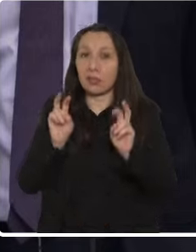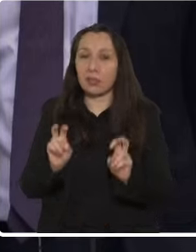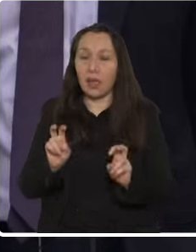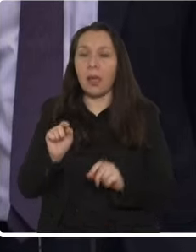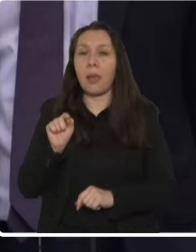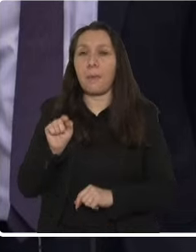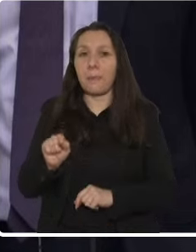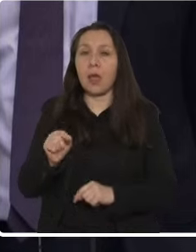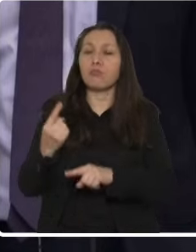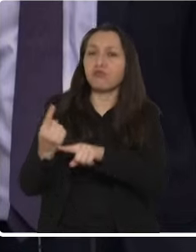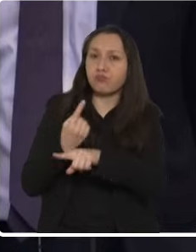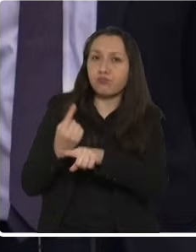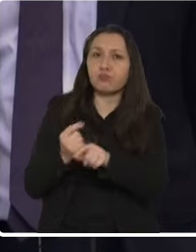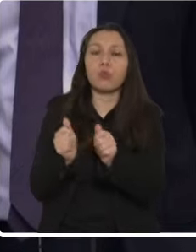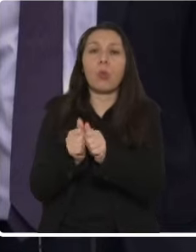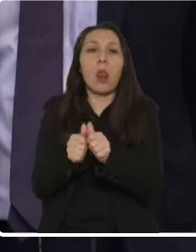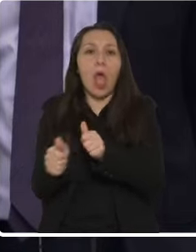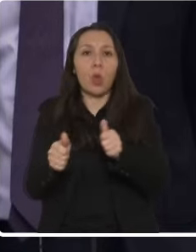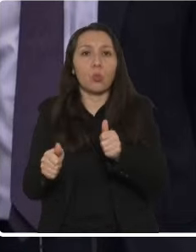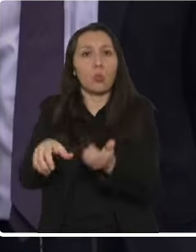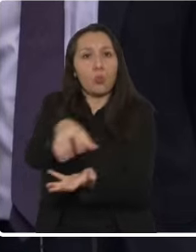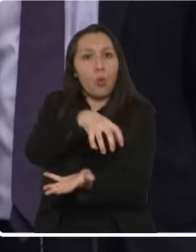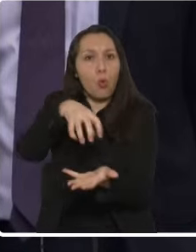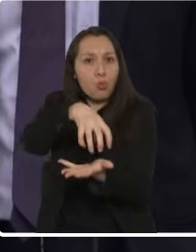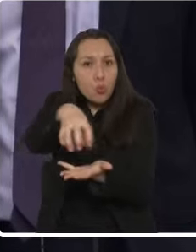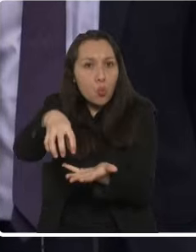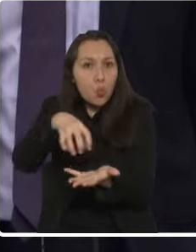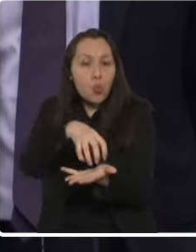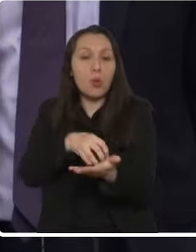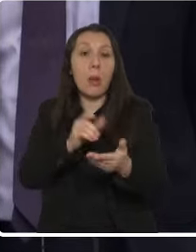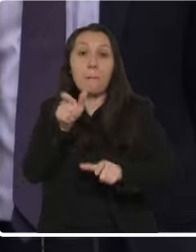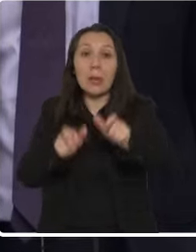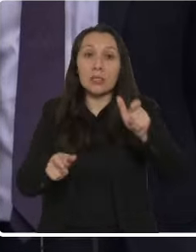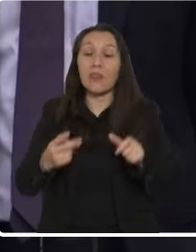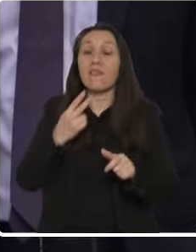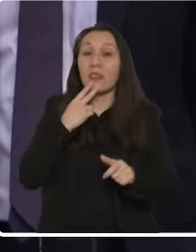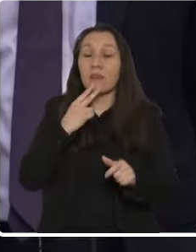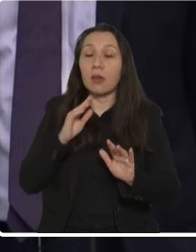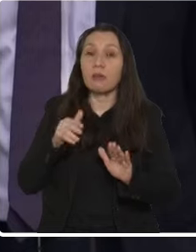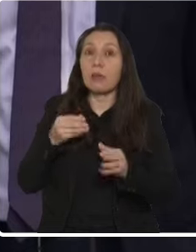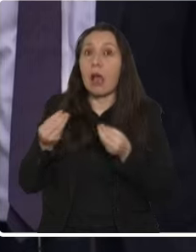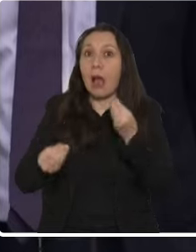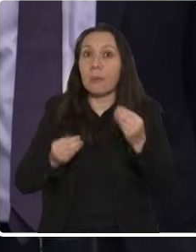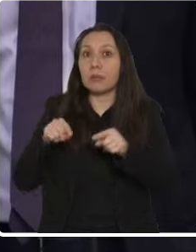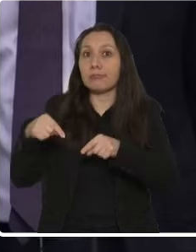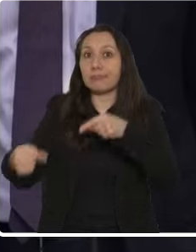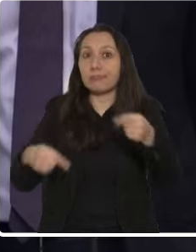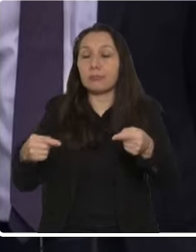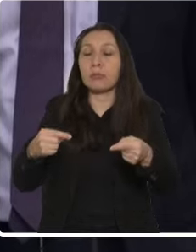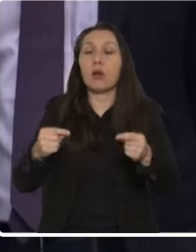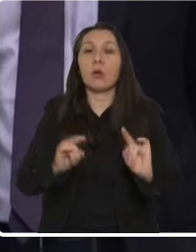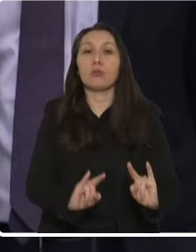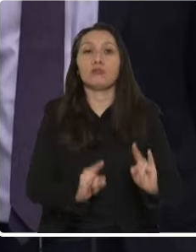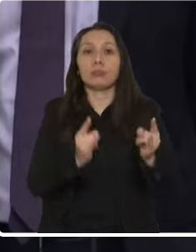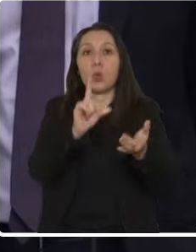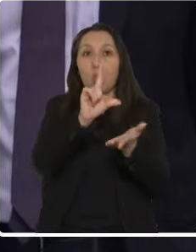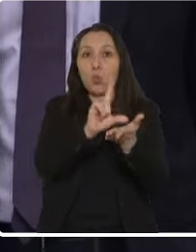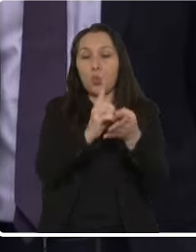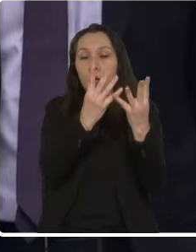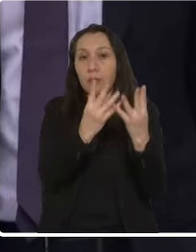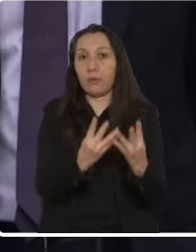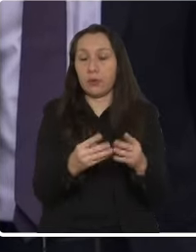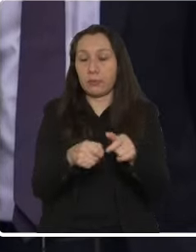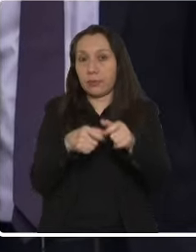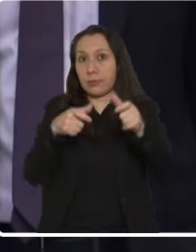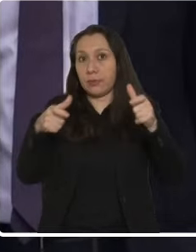factor el diálogo con las autoridades locales de esa comuna, con la comunidad, considerando el impacto que podría provocar también la instalación de un recinto penitenciario